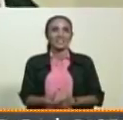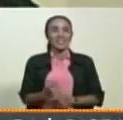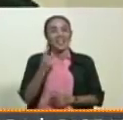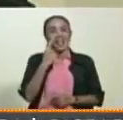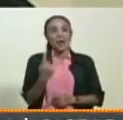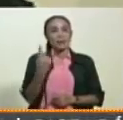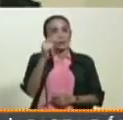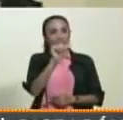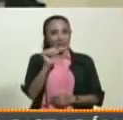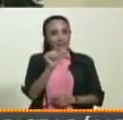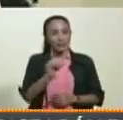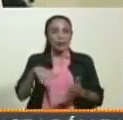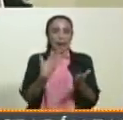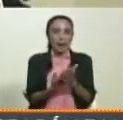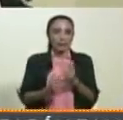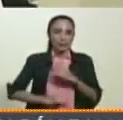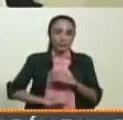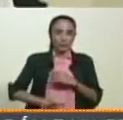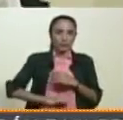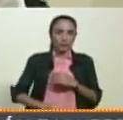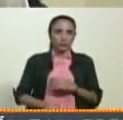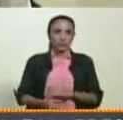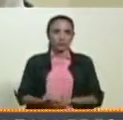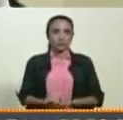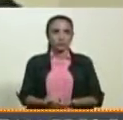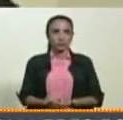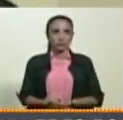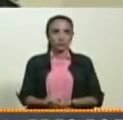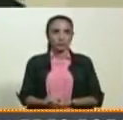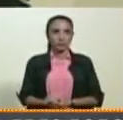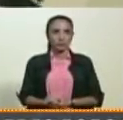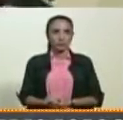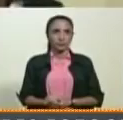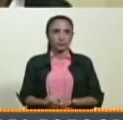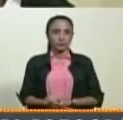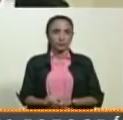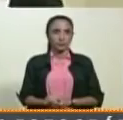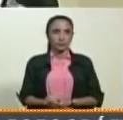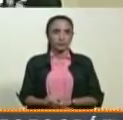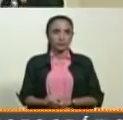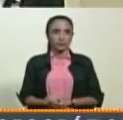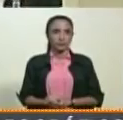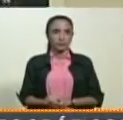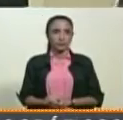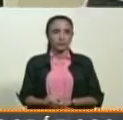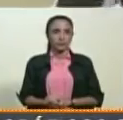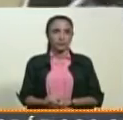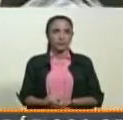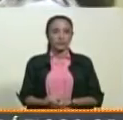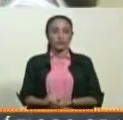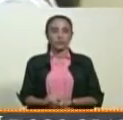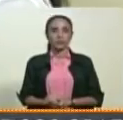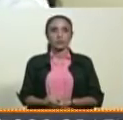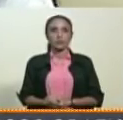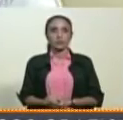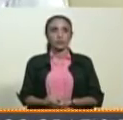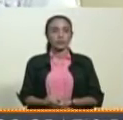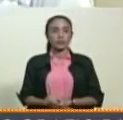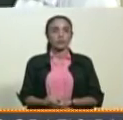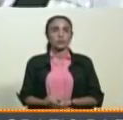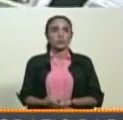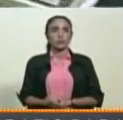semana hasta el parto y luego más allá, y en el posparto, ¿no? Dignificando. Vamos a seguir. Muchas gracias, doctora. Muchas